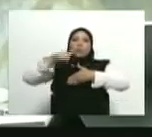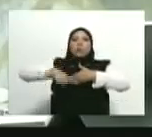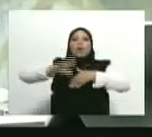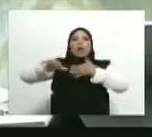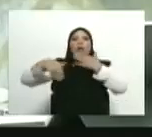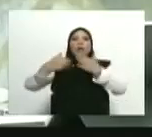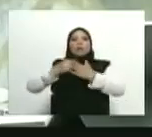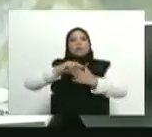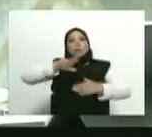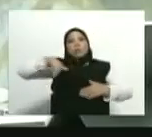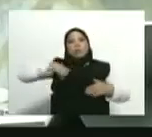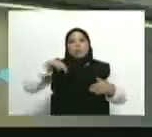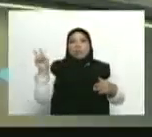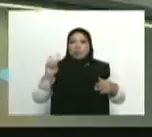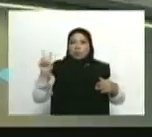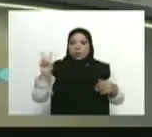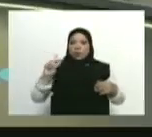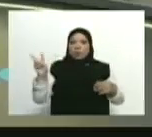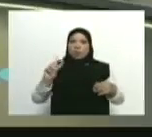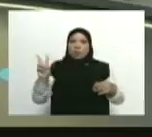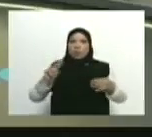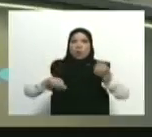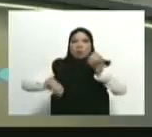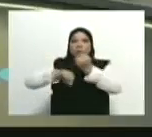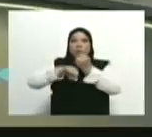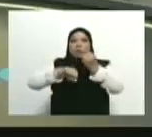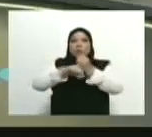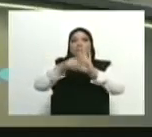hoy, nosotros los venezolanos hemos